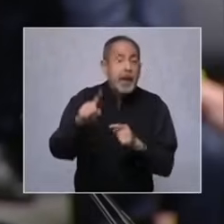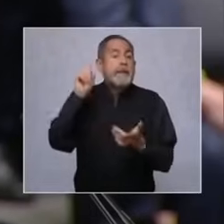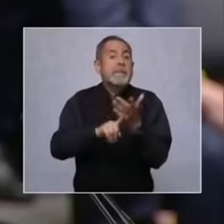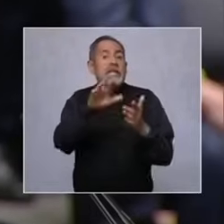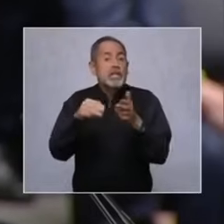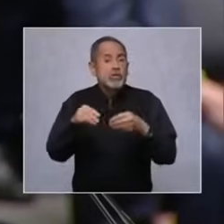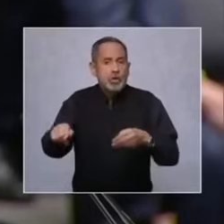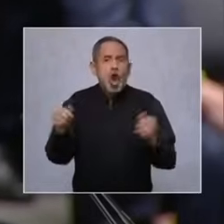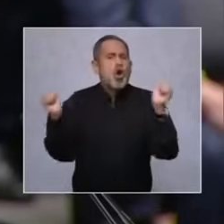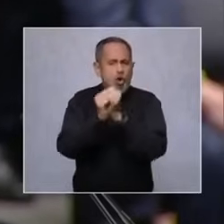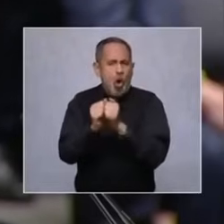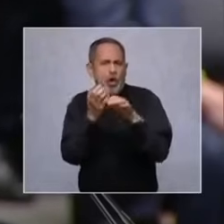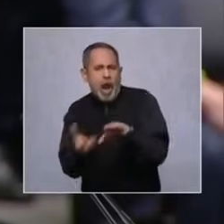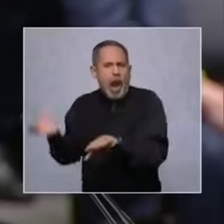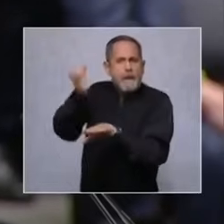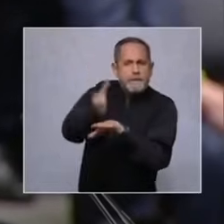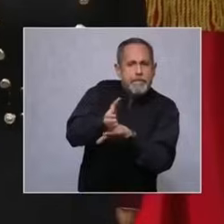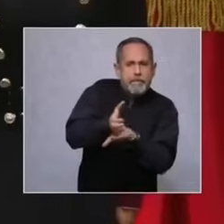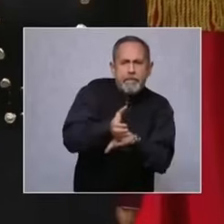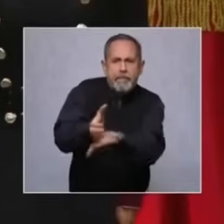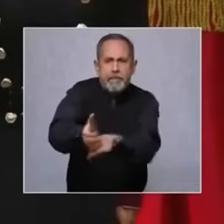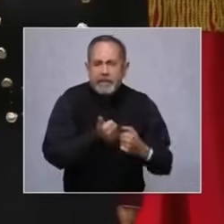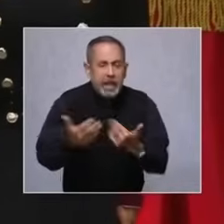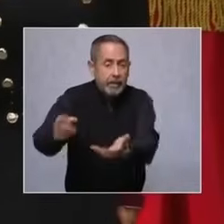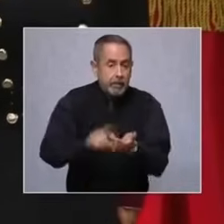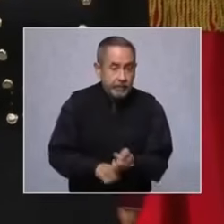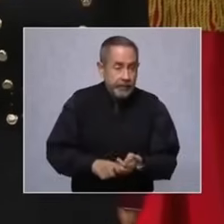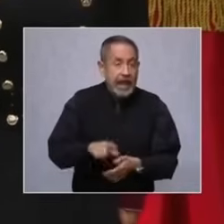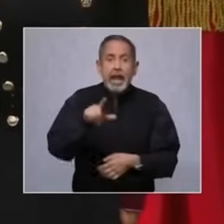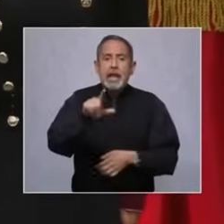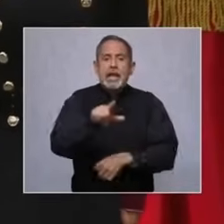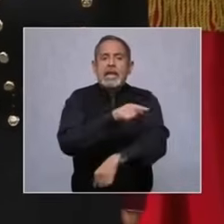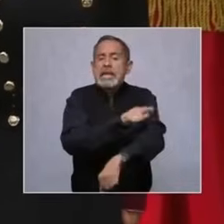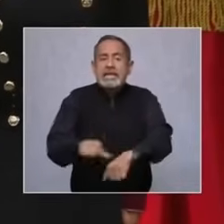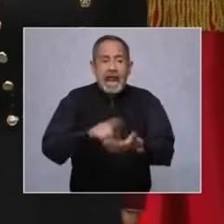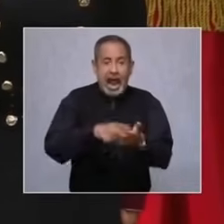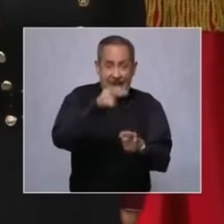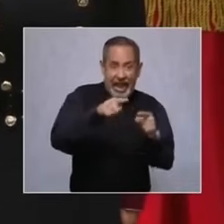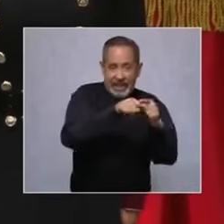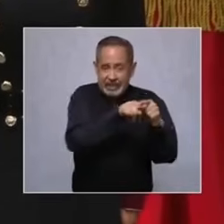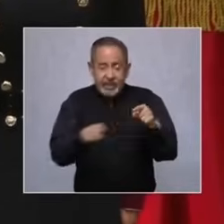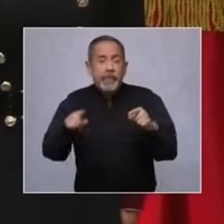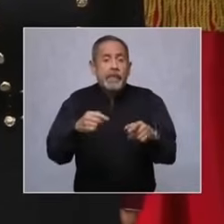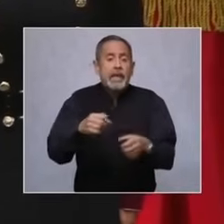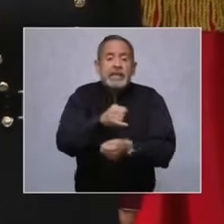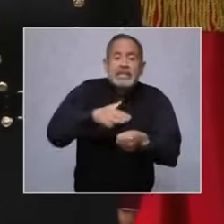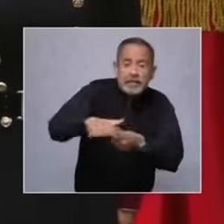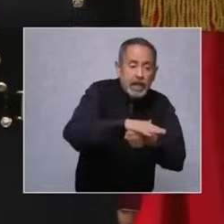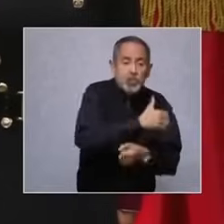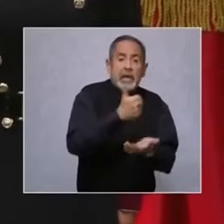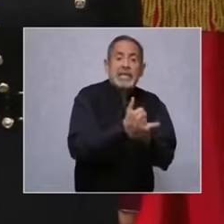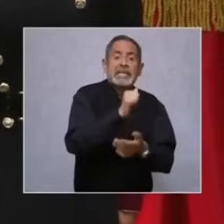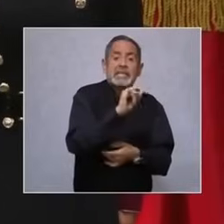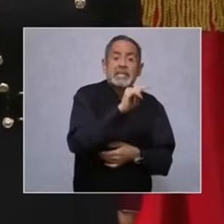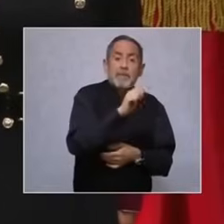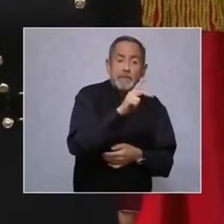también tren de carga. Se terminará la línea K del tren interoceano. Oye, todos esos son de Ciudad Ixtepec, megaproyectos. A